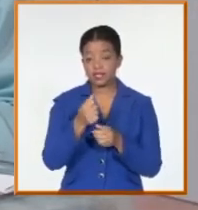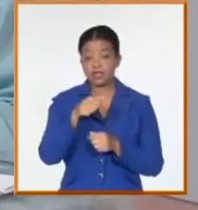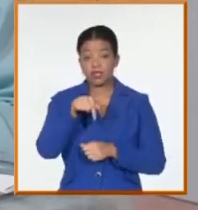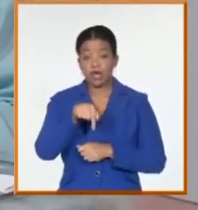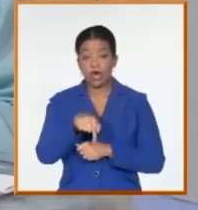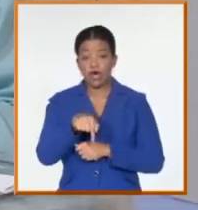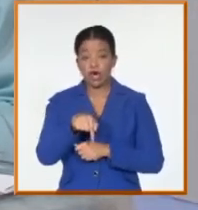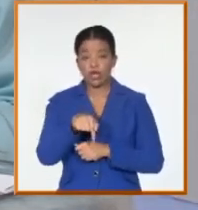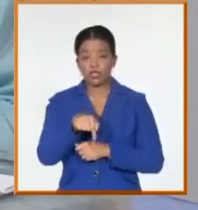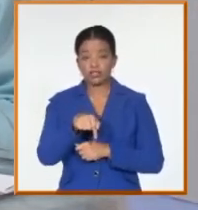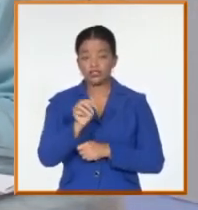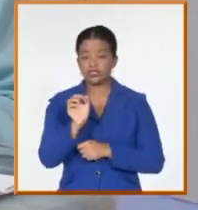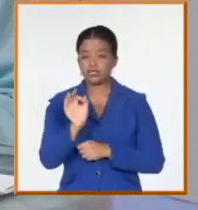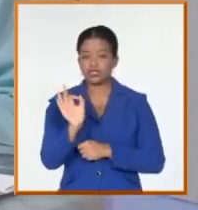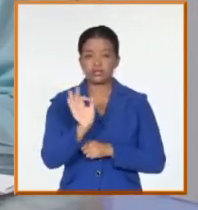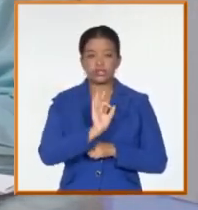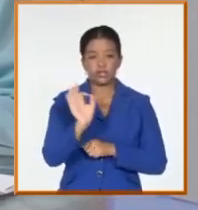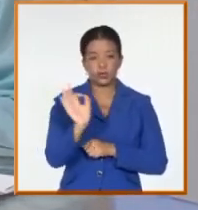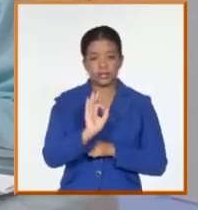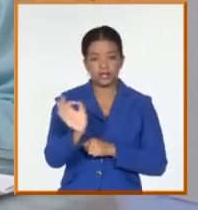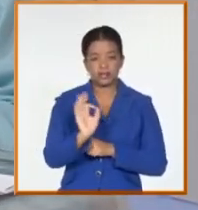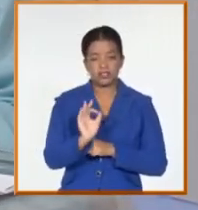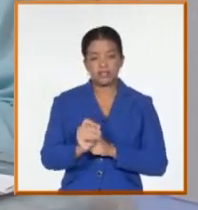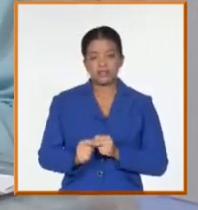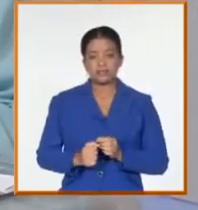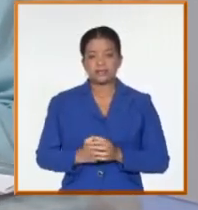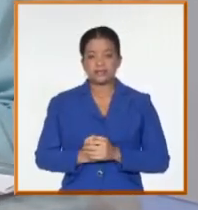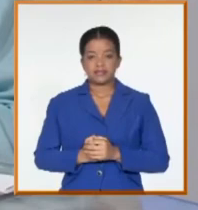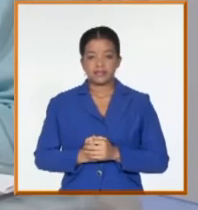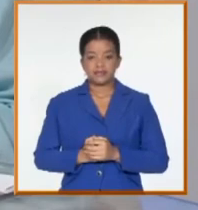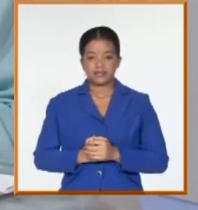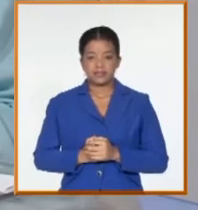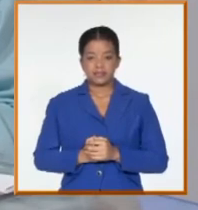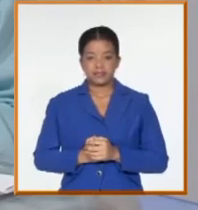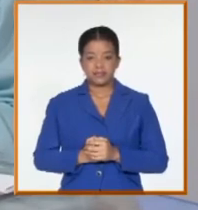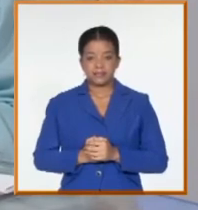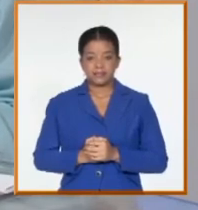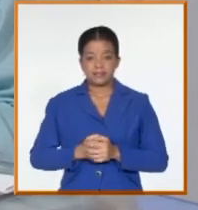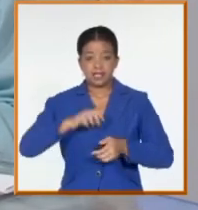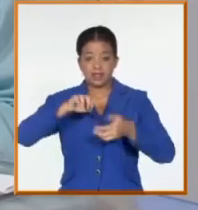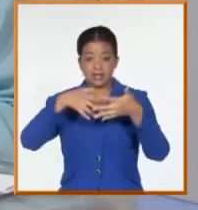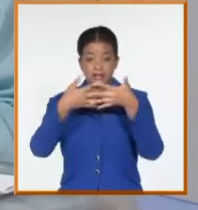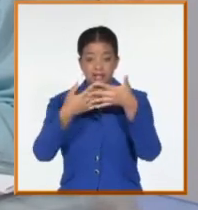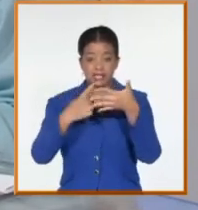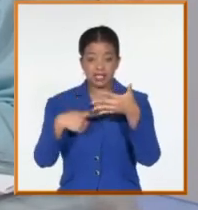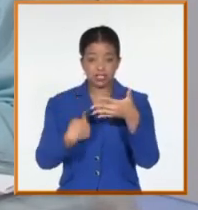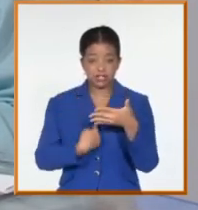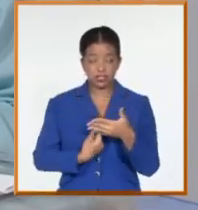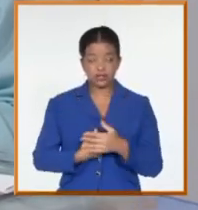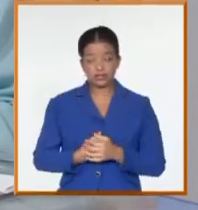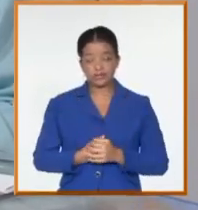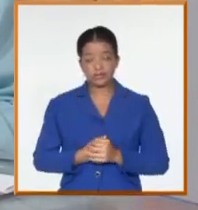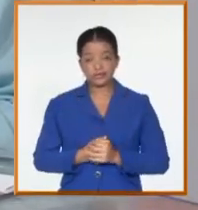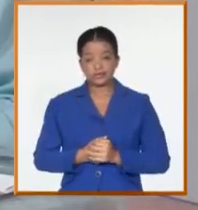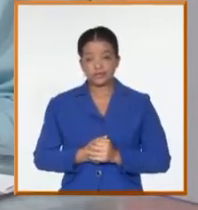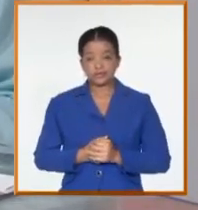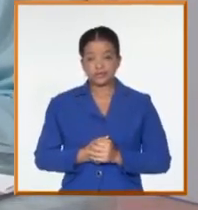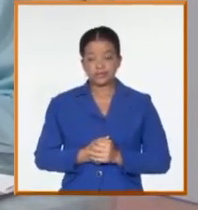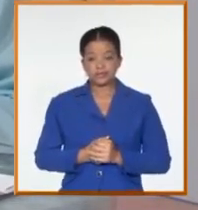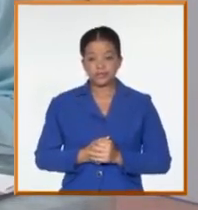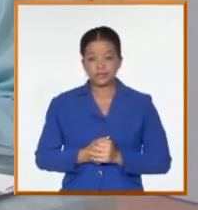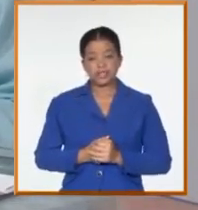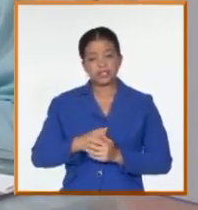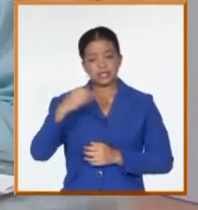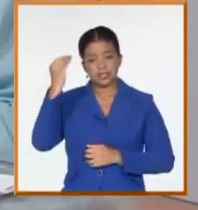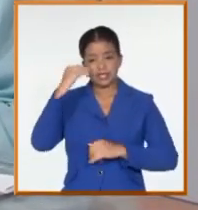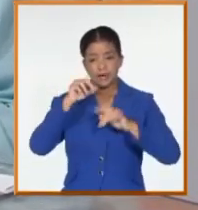tienen nivel por lo menos en el nuestro organismo a partir de que en todos los municipios del